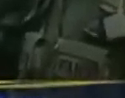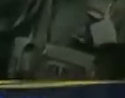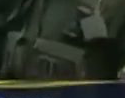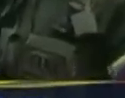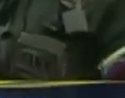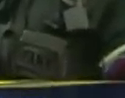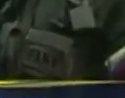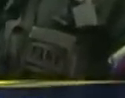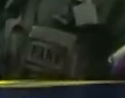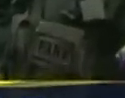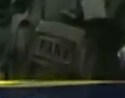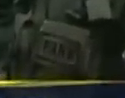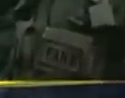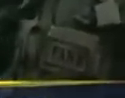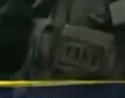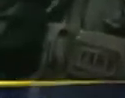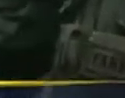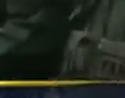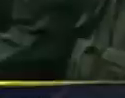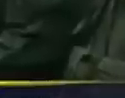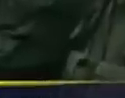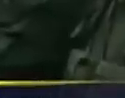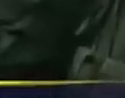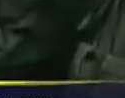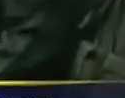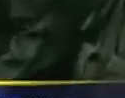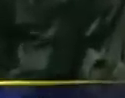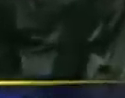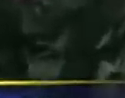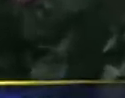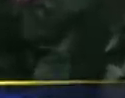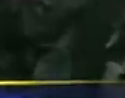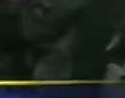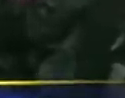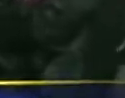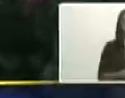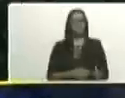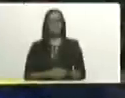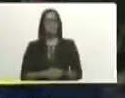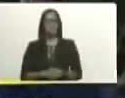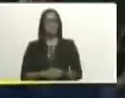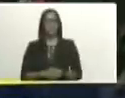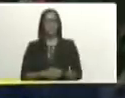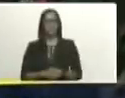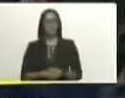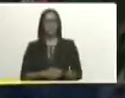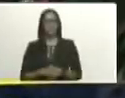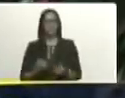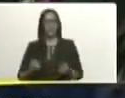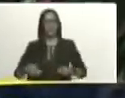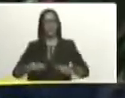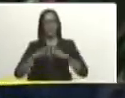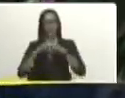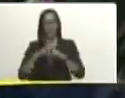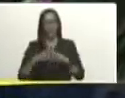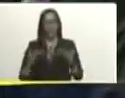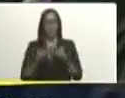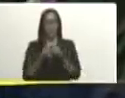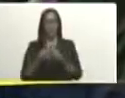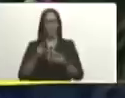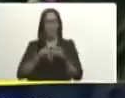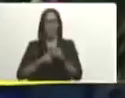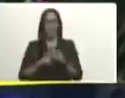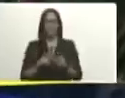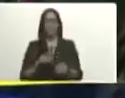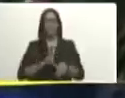la República Bolivariana de Venezuela, Nicolás Maduro Moros, quien se encuentra en compañía de la primera combatiente, la